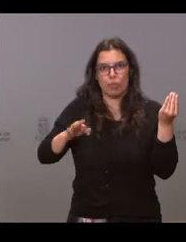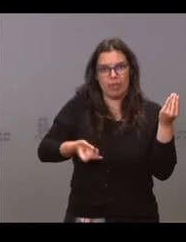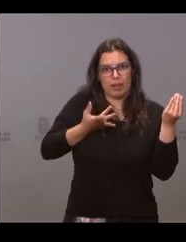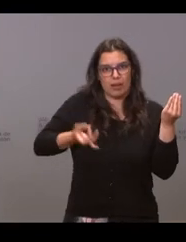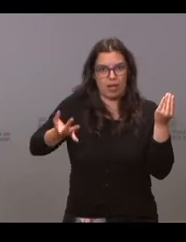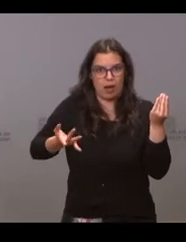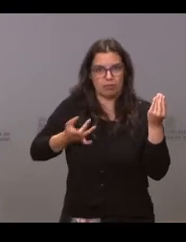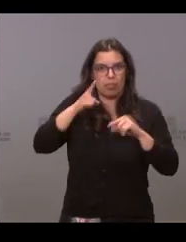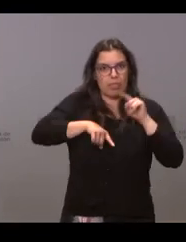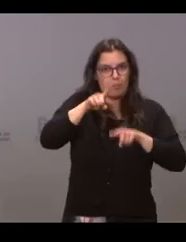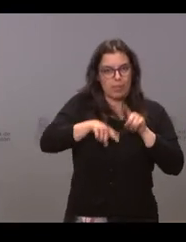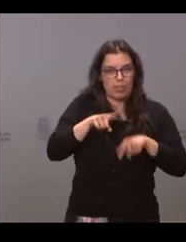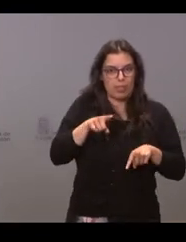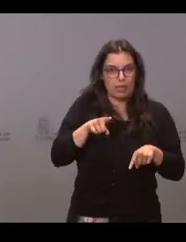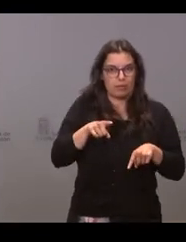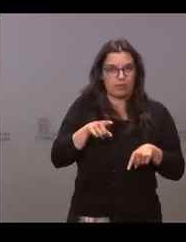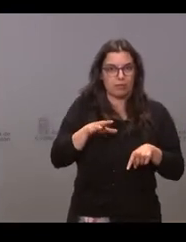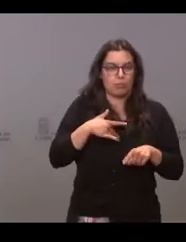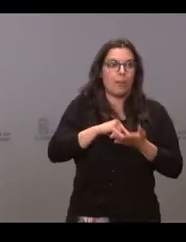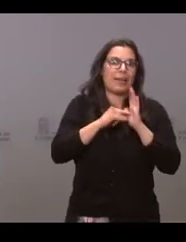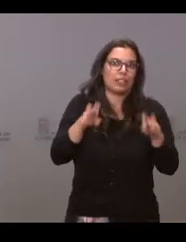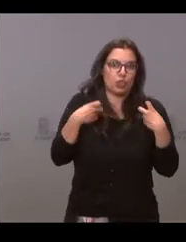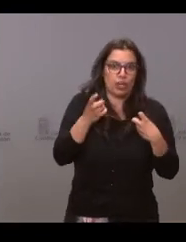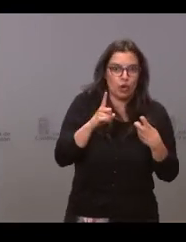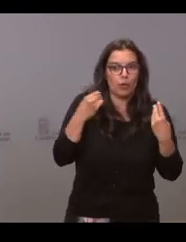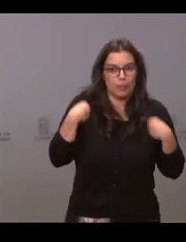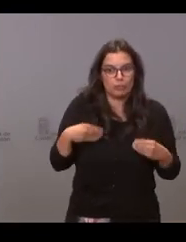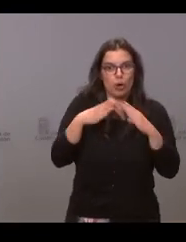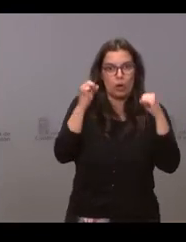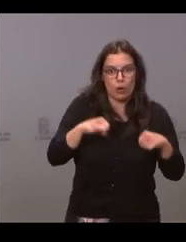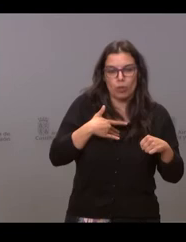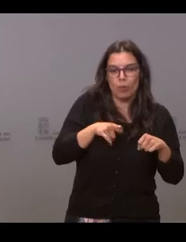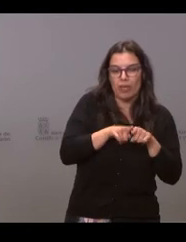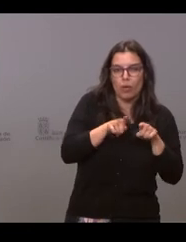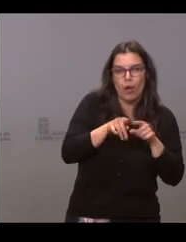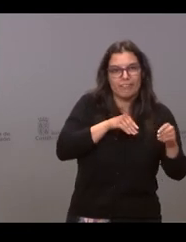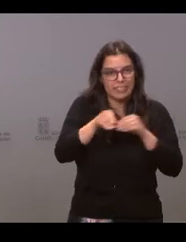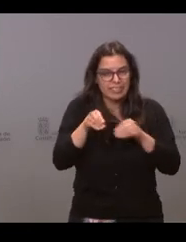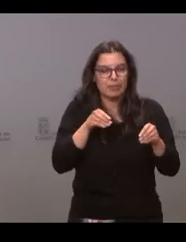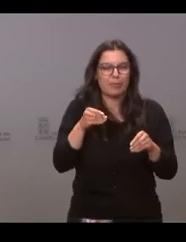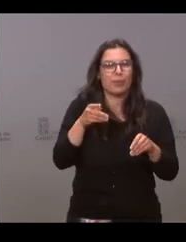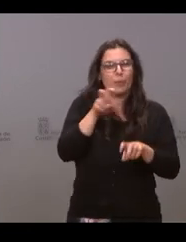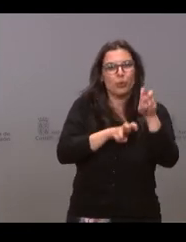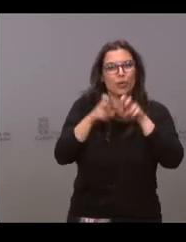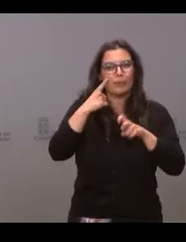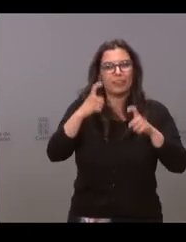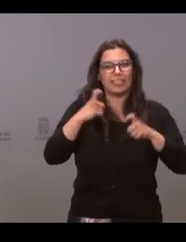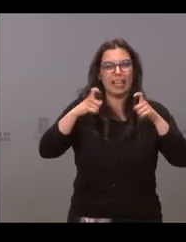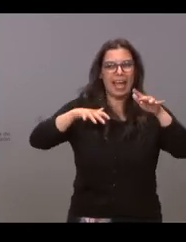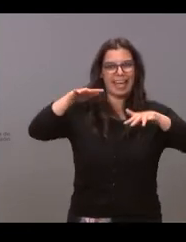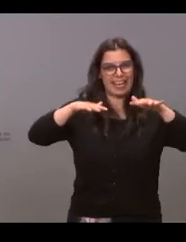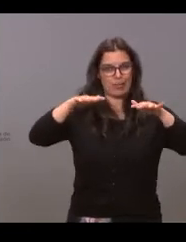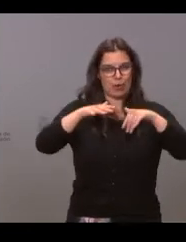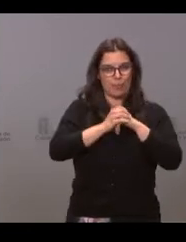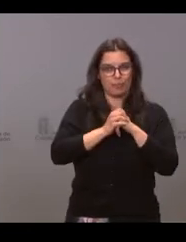recorrido no a lo mejor en planes de choque sino en el seno del propio acuerdo por lo tanto hemos buscado un equilibrio hemos llegado nos hubiera